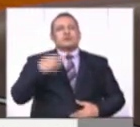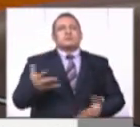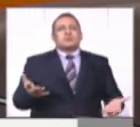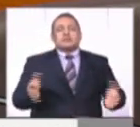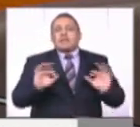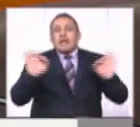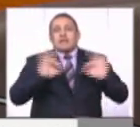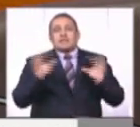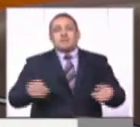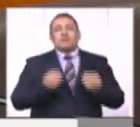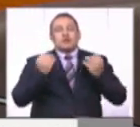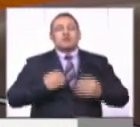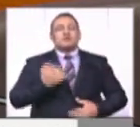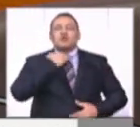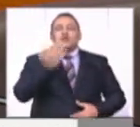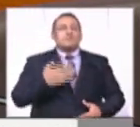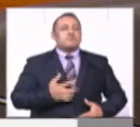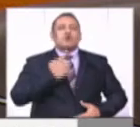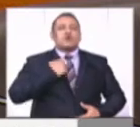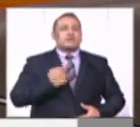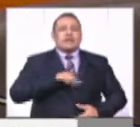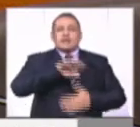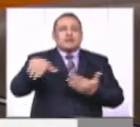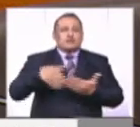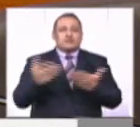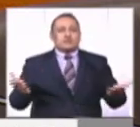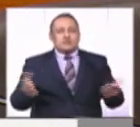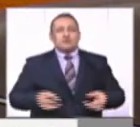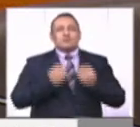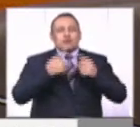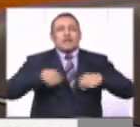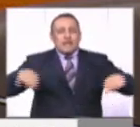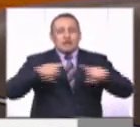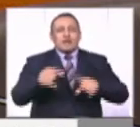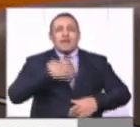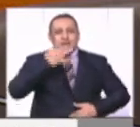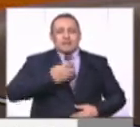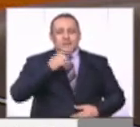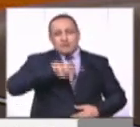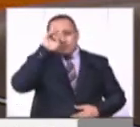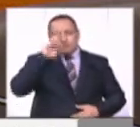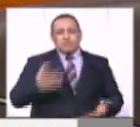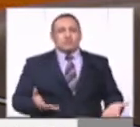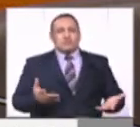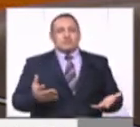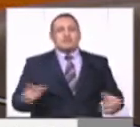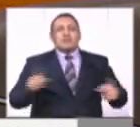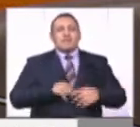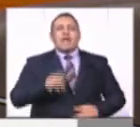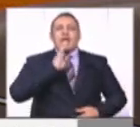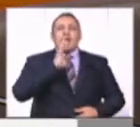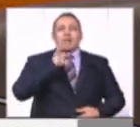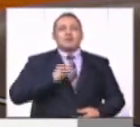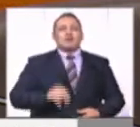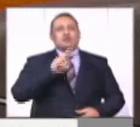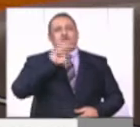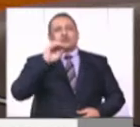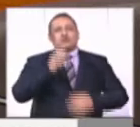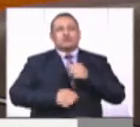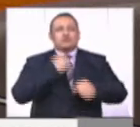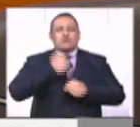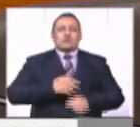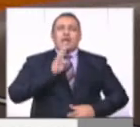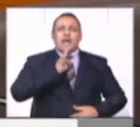porque no les interesa señor presidente Porque esa es la realidad del país hablar 200 años